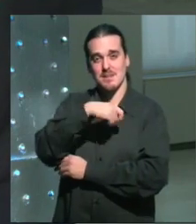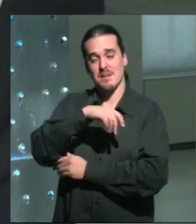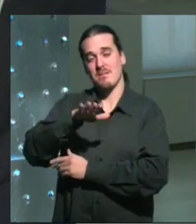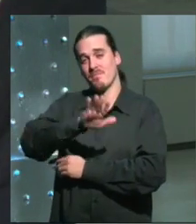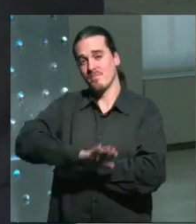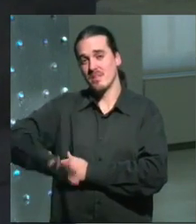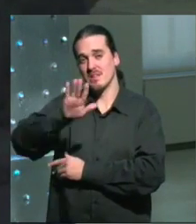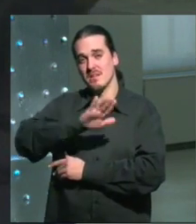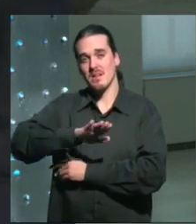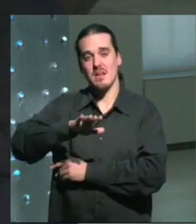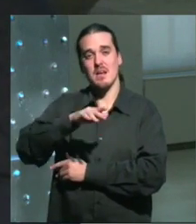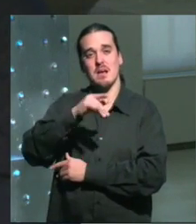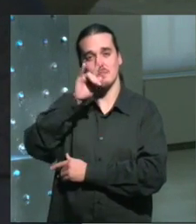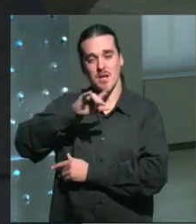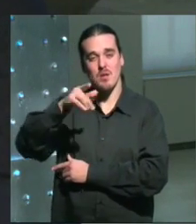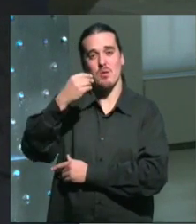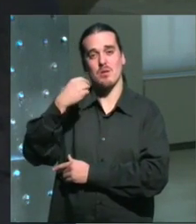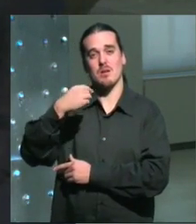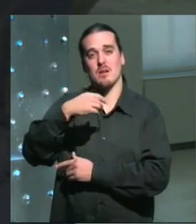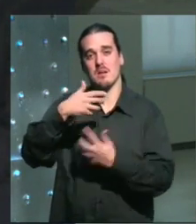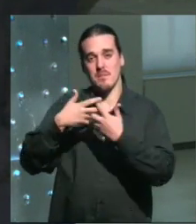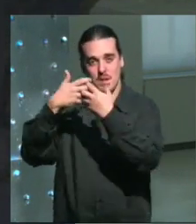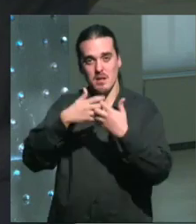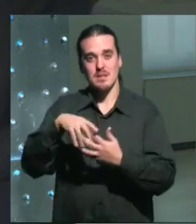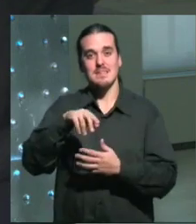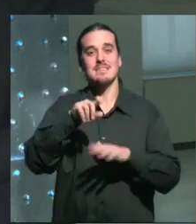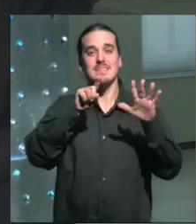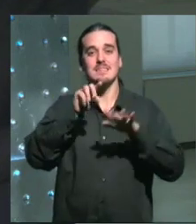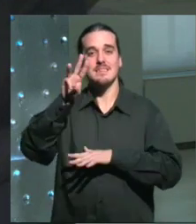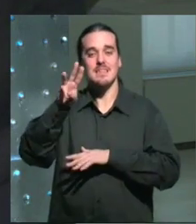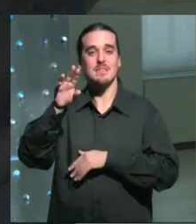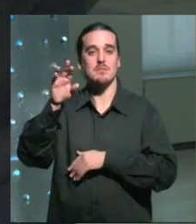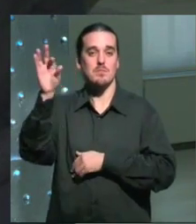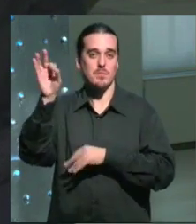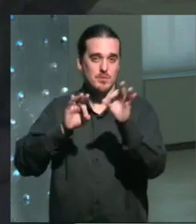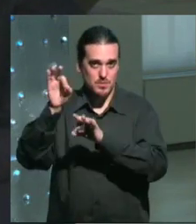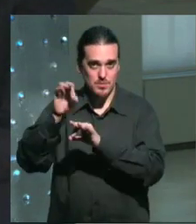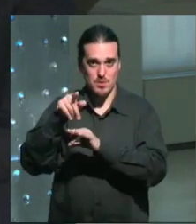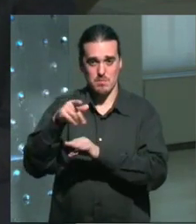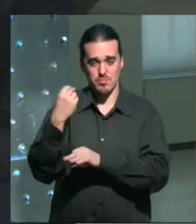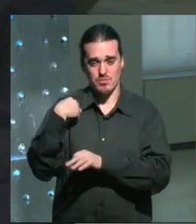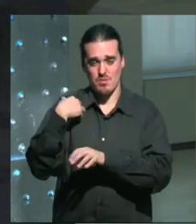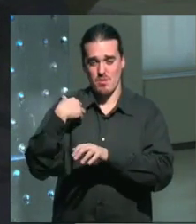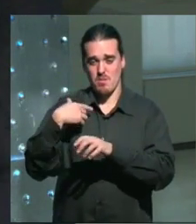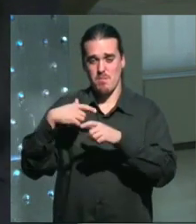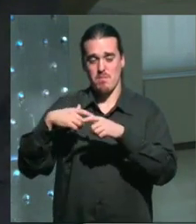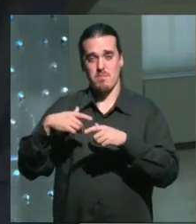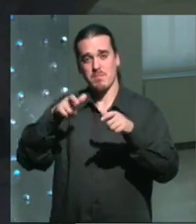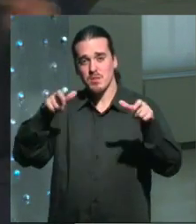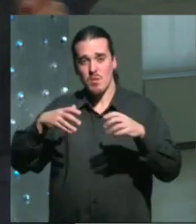en el 2008. El 73% de los hispanos en Estados Unidos, el sector de mayor crecimiento demográfico, votó por Obama.